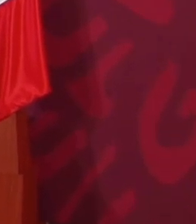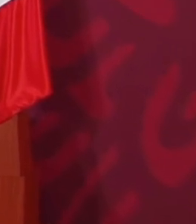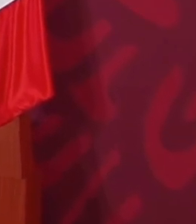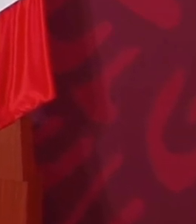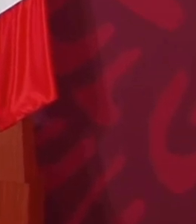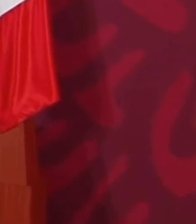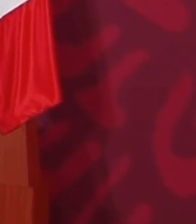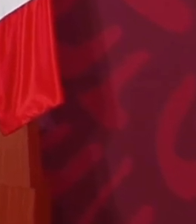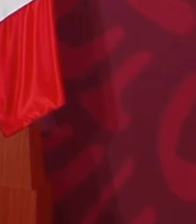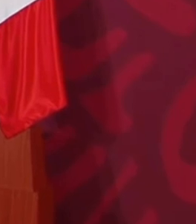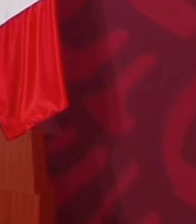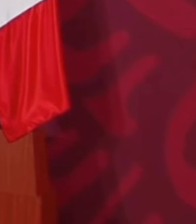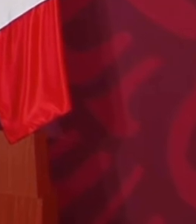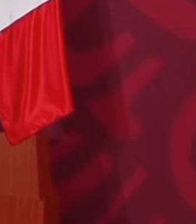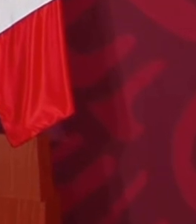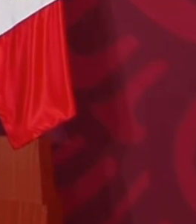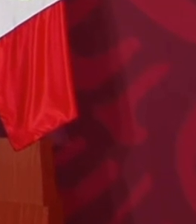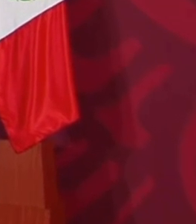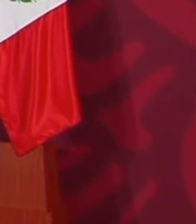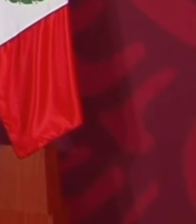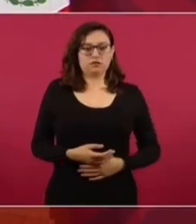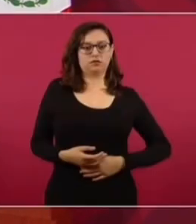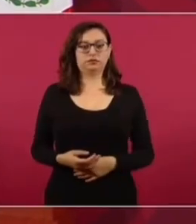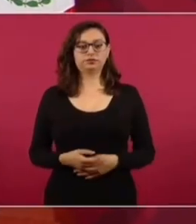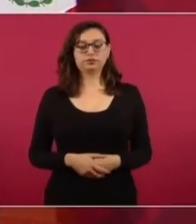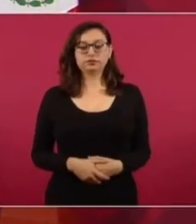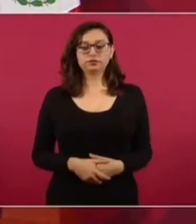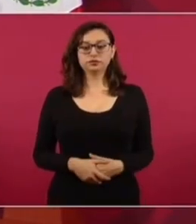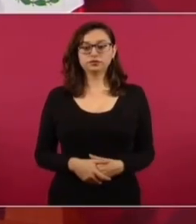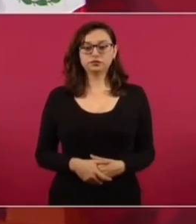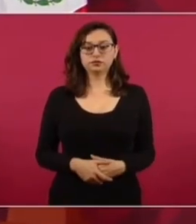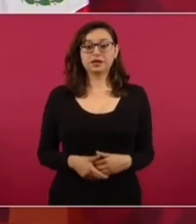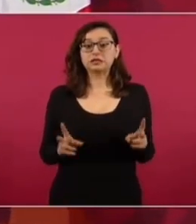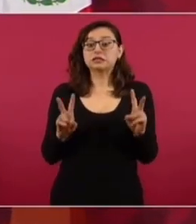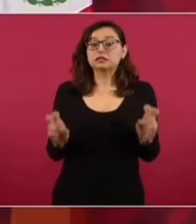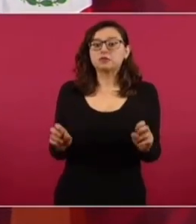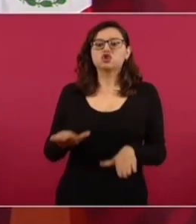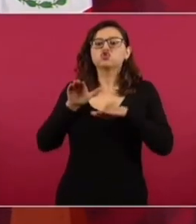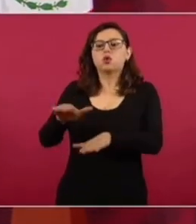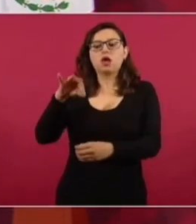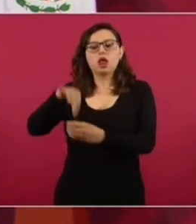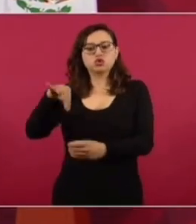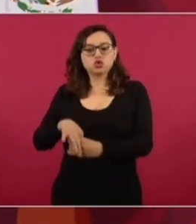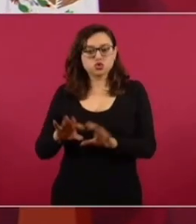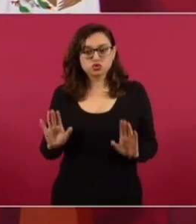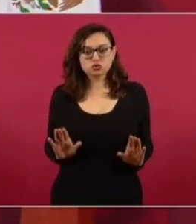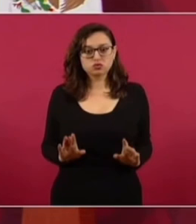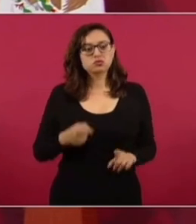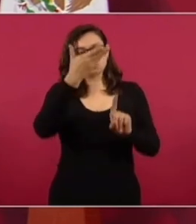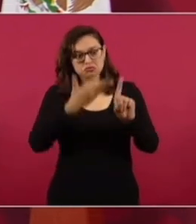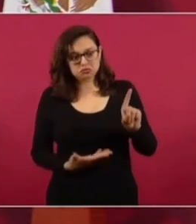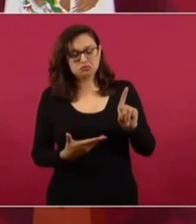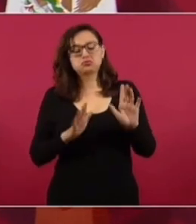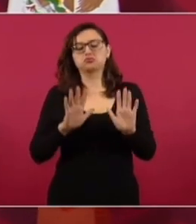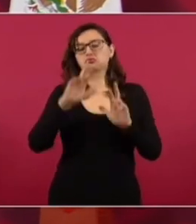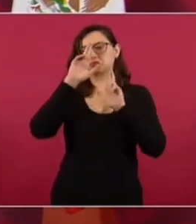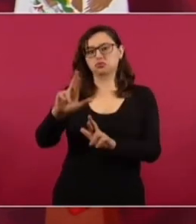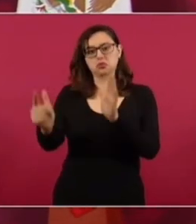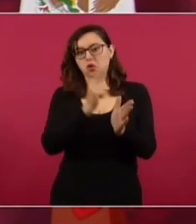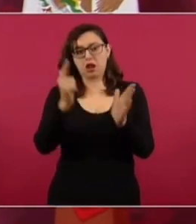mandé en su comportamiento por relación a la elección actuó con apego a la legalidad